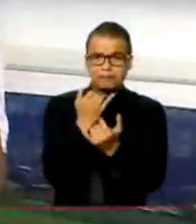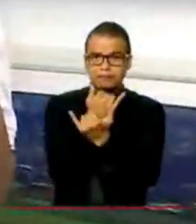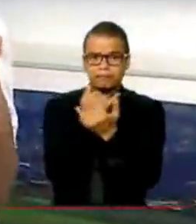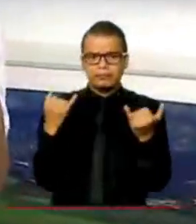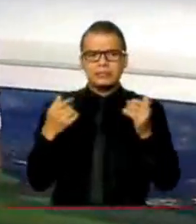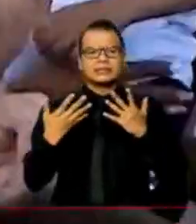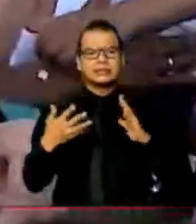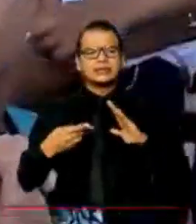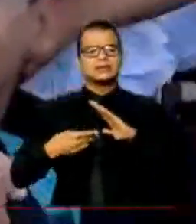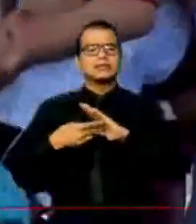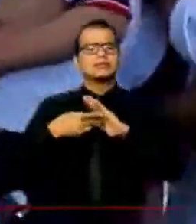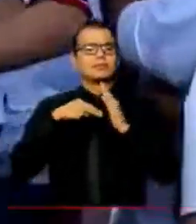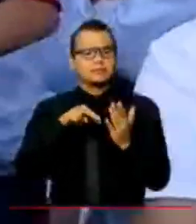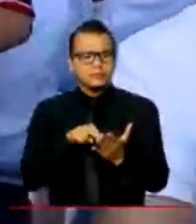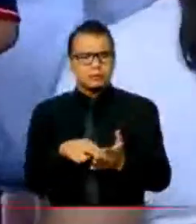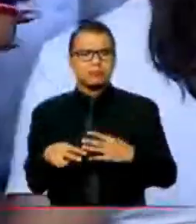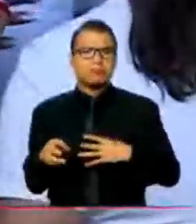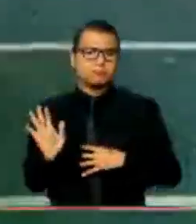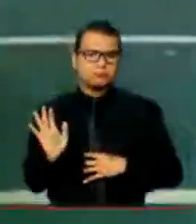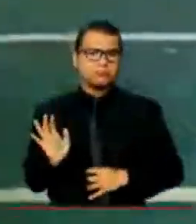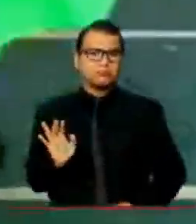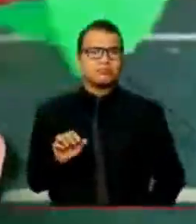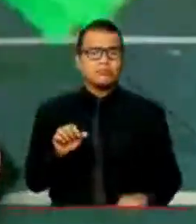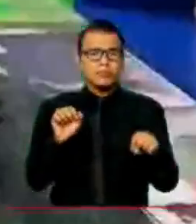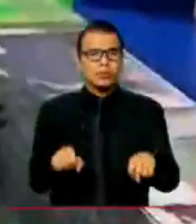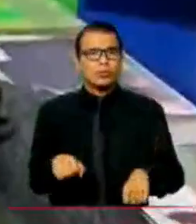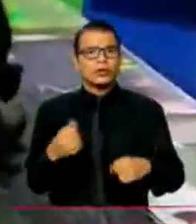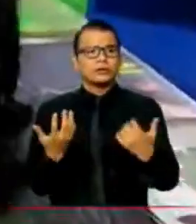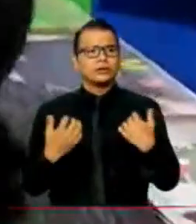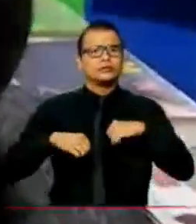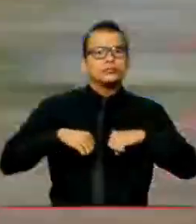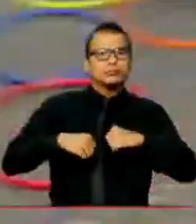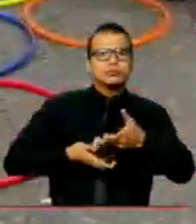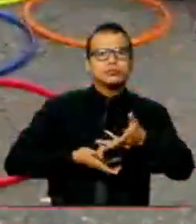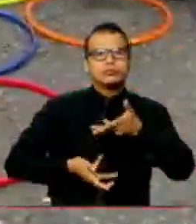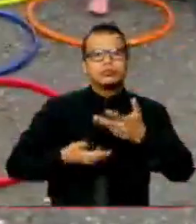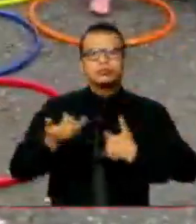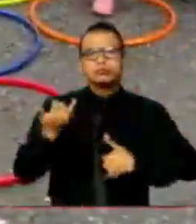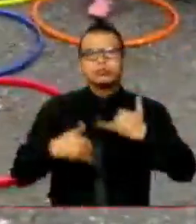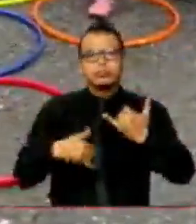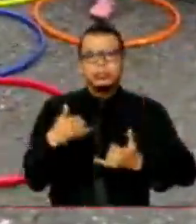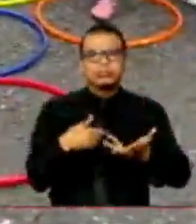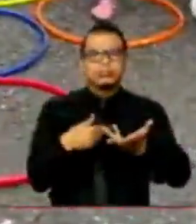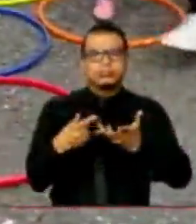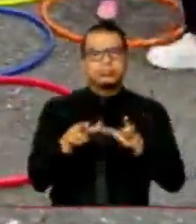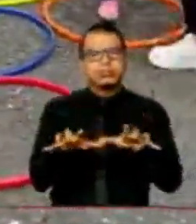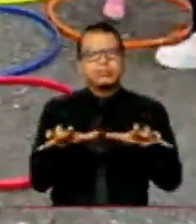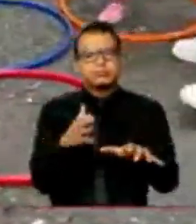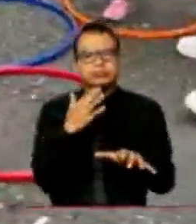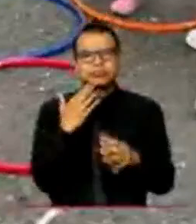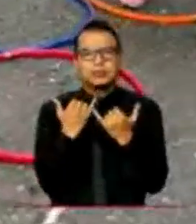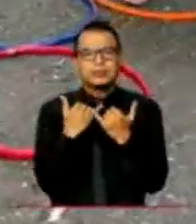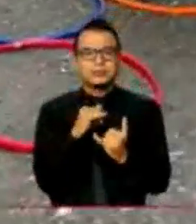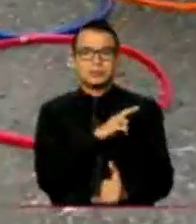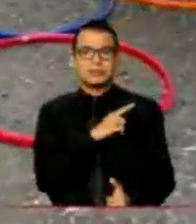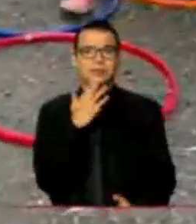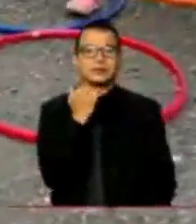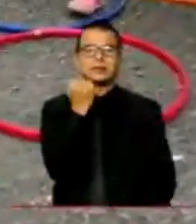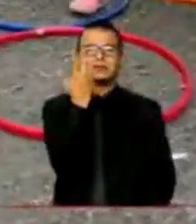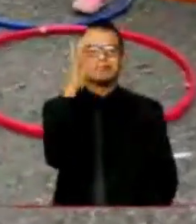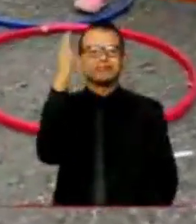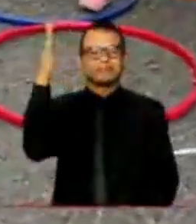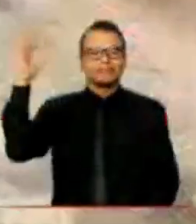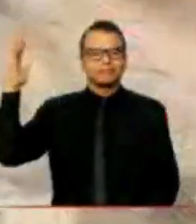a jugar como una posibilidad de desarrollo de habilidades sociales y humanas y que contribuyen a que el departamento sea el paraíso que se